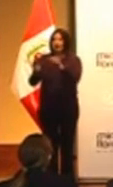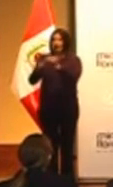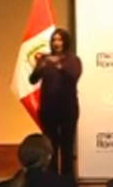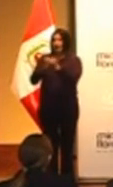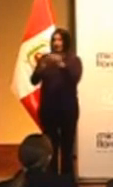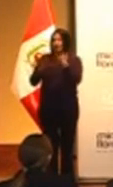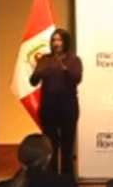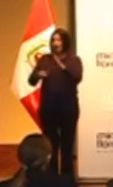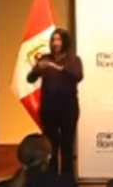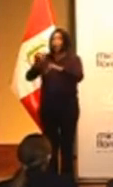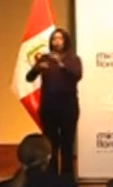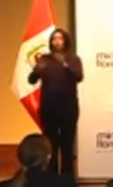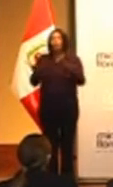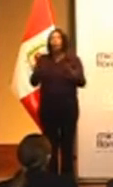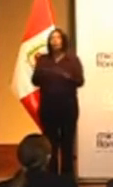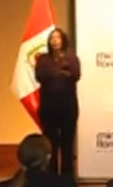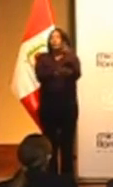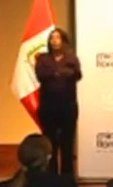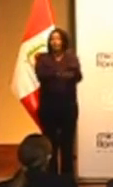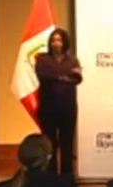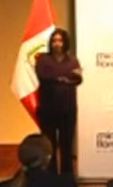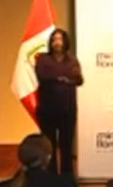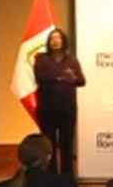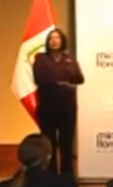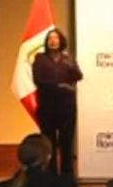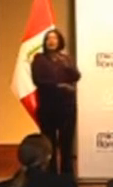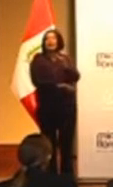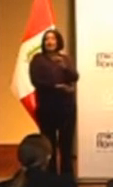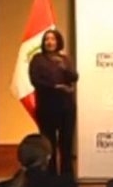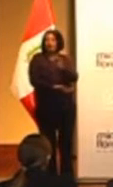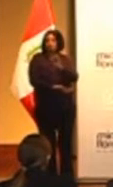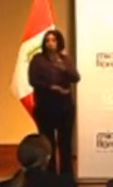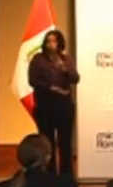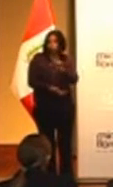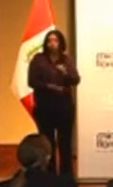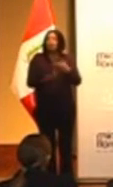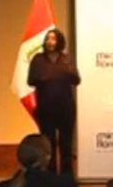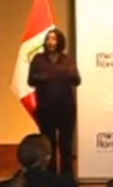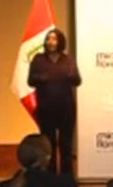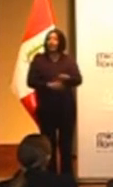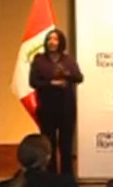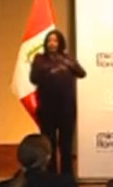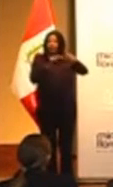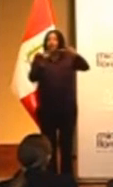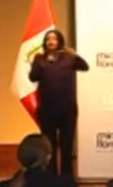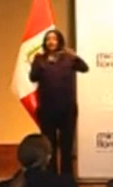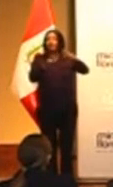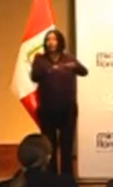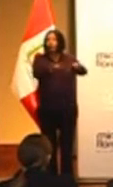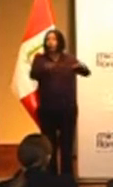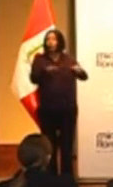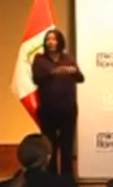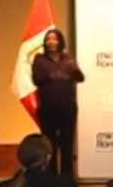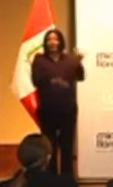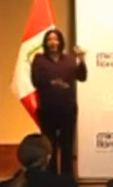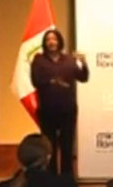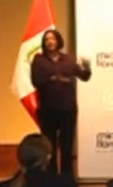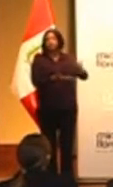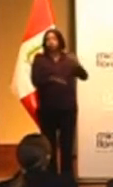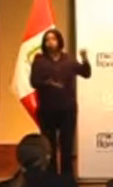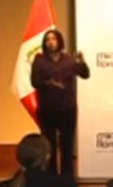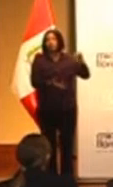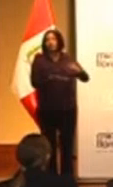casa, estamos construyendo la nueva, que es de la que estamos hablando en Santa Cruz, y encima vamos a tener el espacio que nos fue